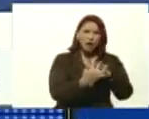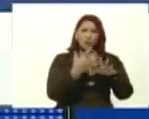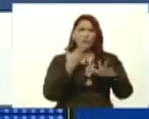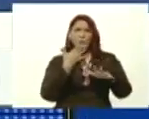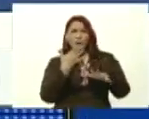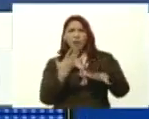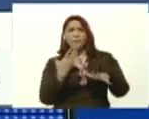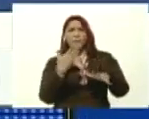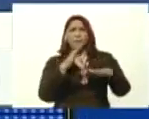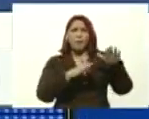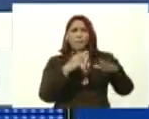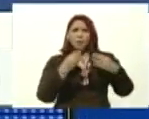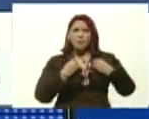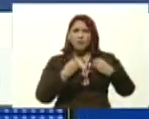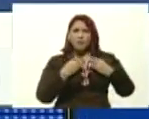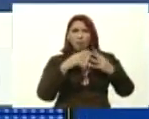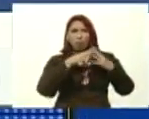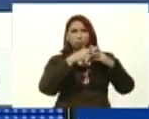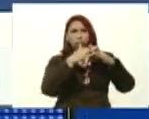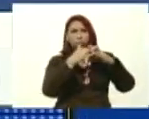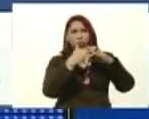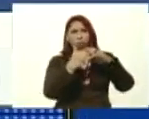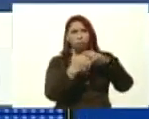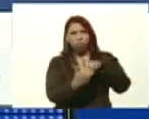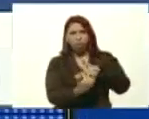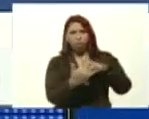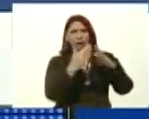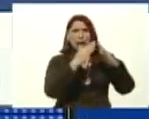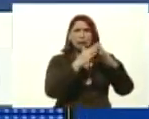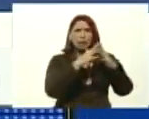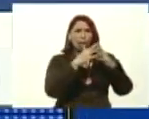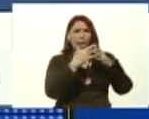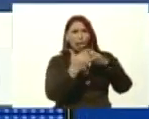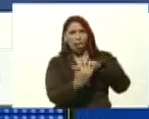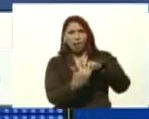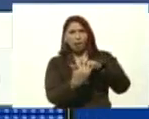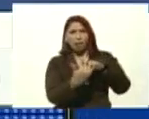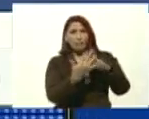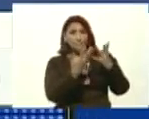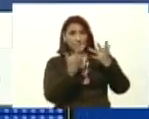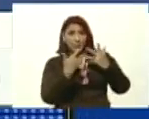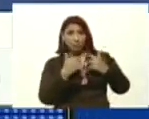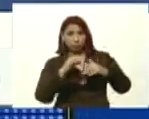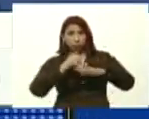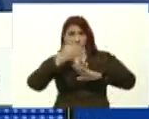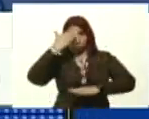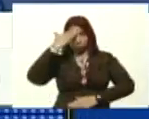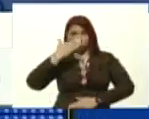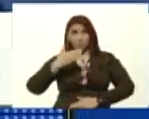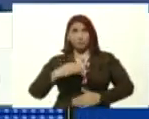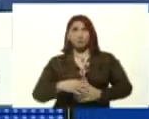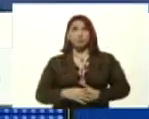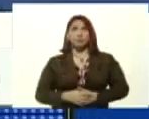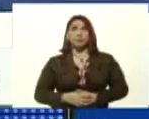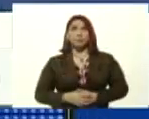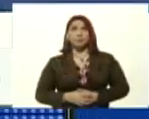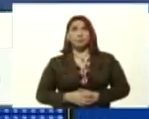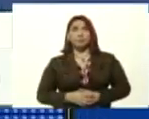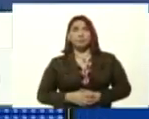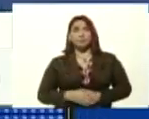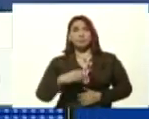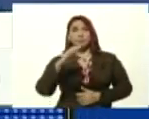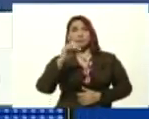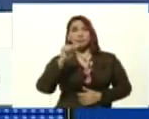urbanizado se le está cayendo la casa. Me contaba la almirante en jefa,